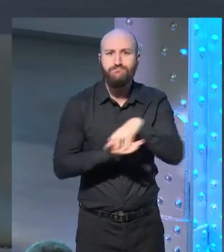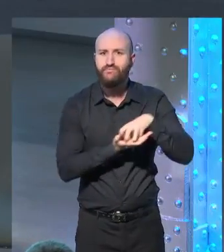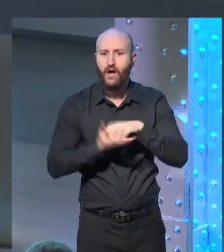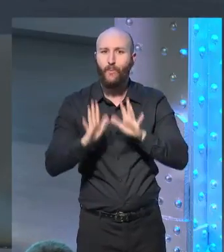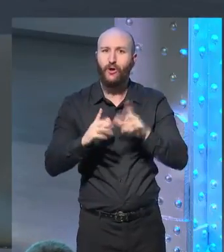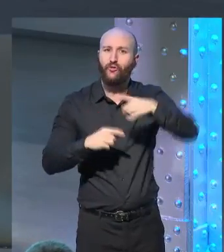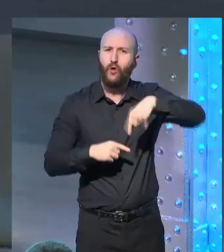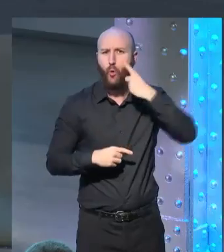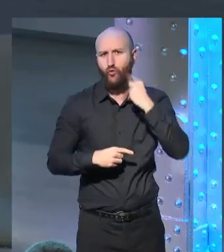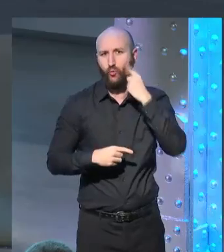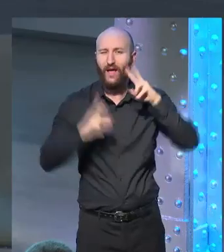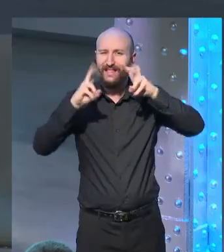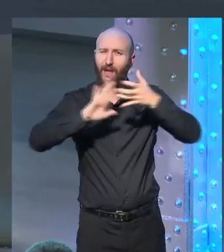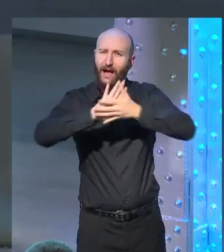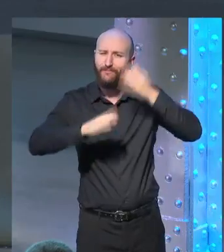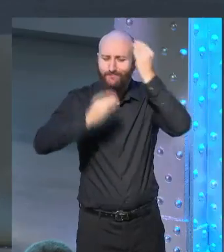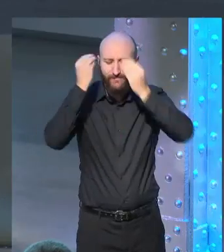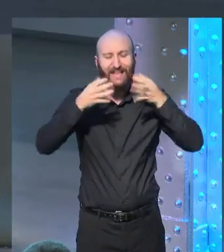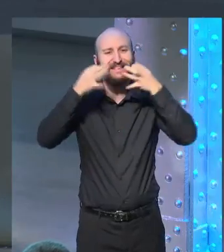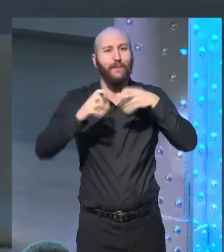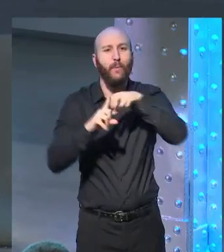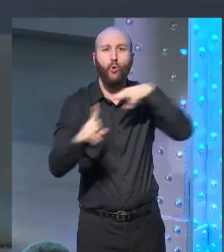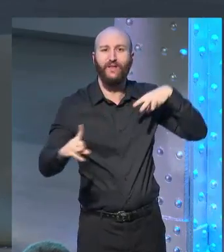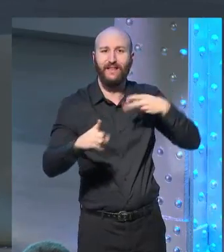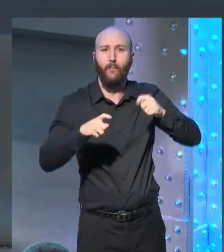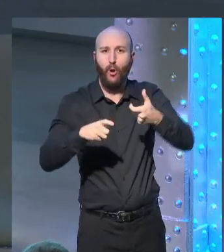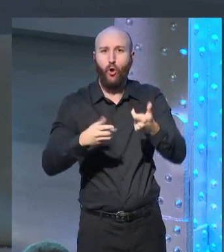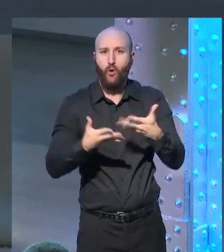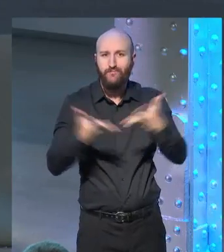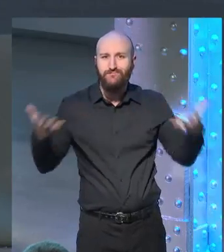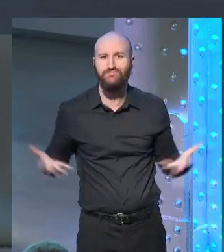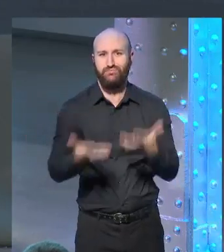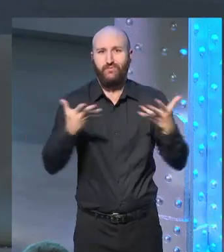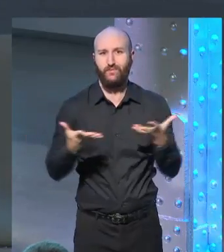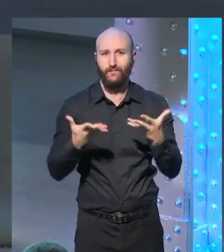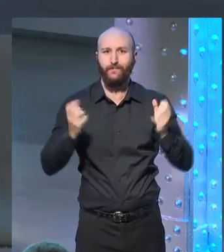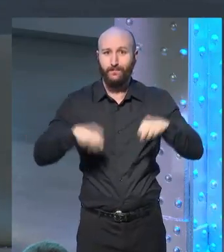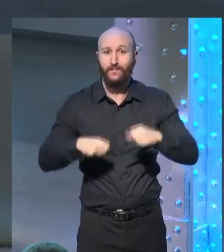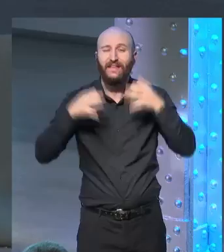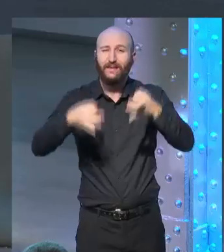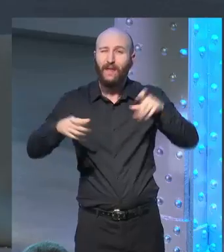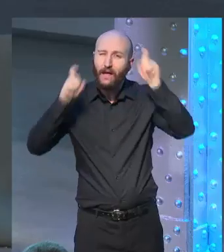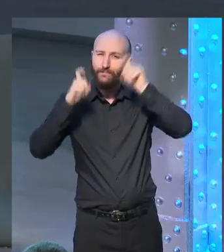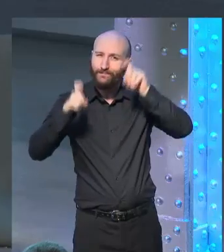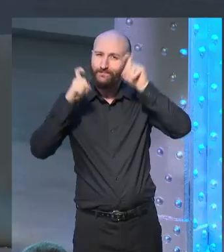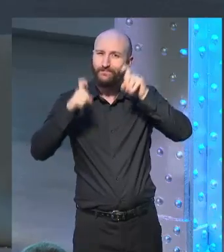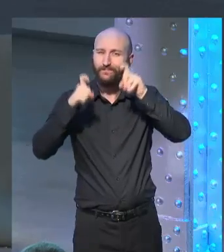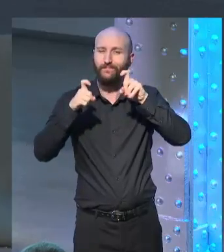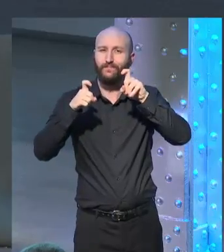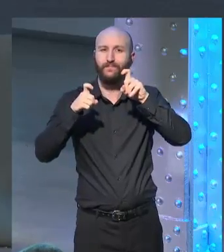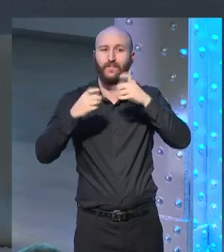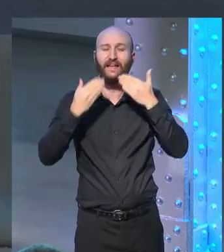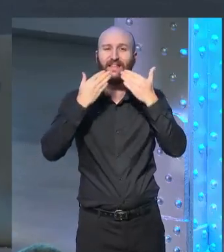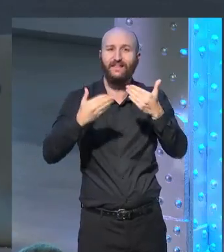a tratar este tema desde un punto de vista reactivo y no proactivo. Educamos al final muchas veces basándonos en